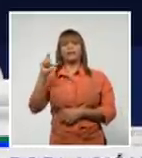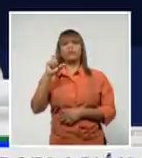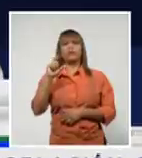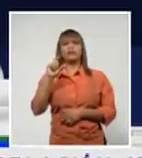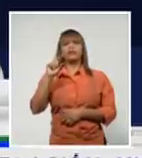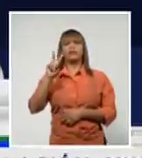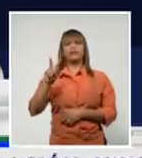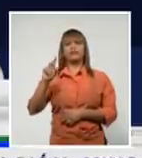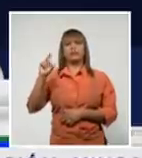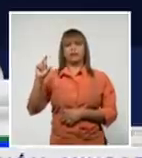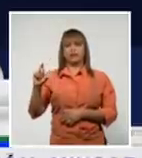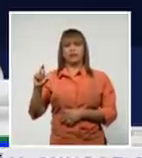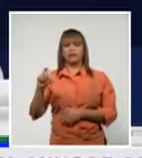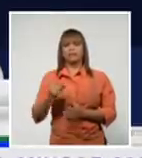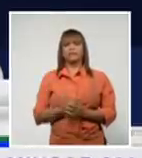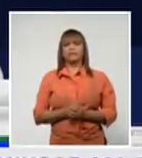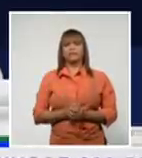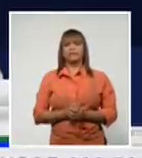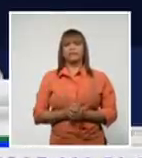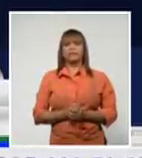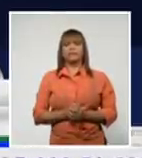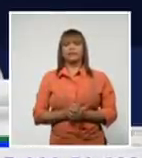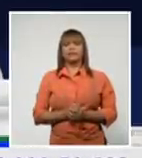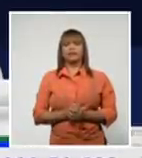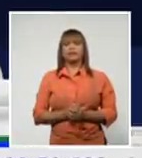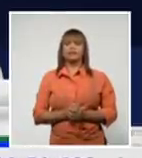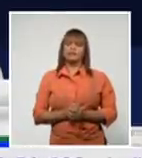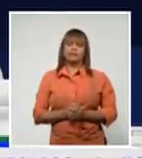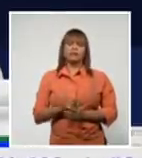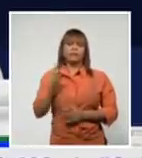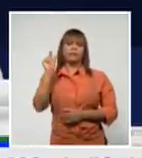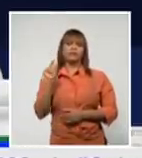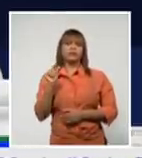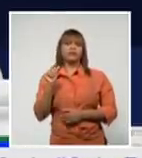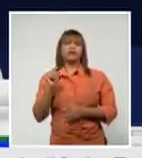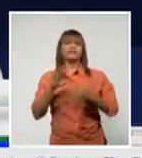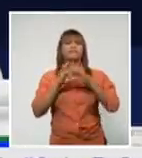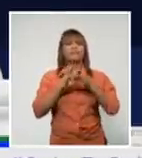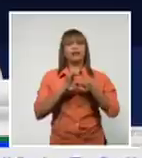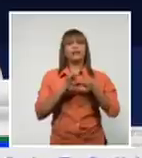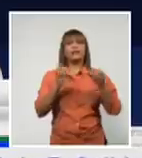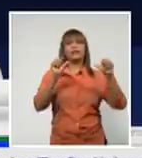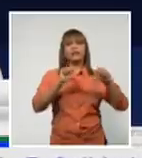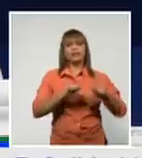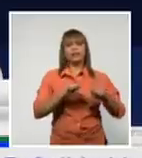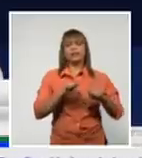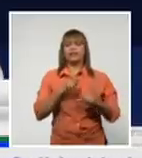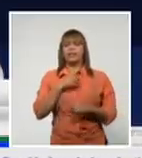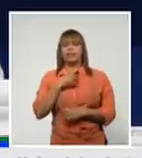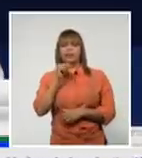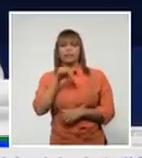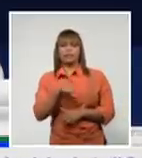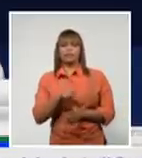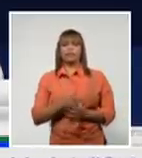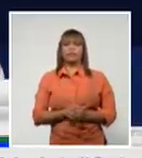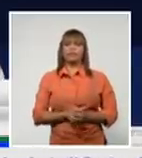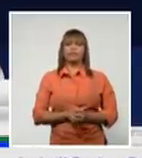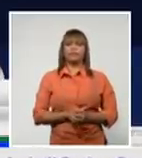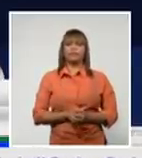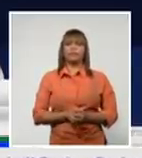Clara. Es el número de críticos y graves que tenemos en el día de hoy.